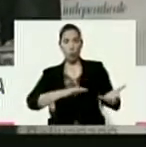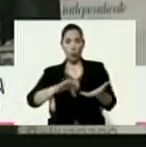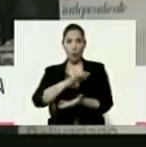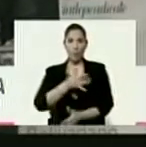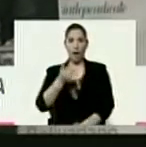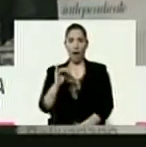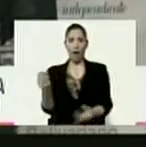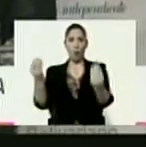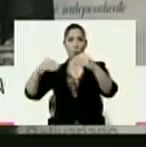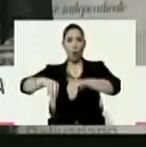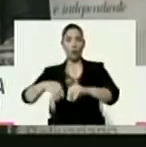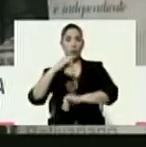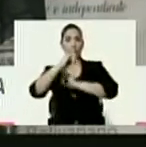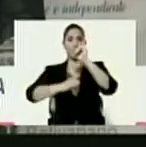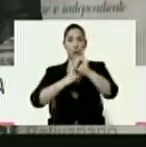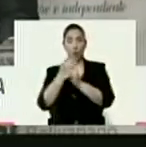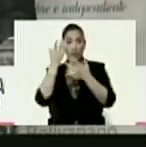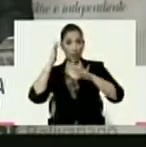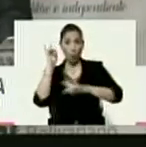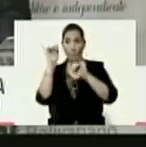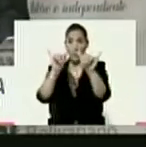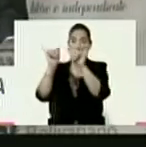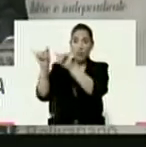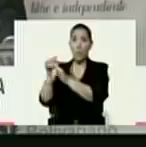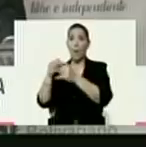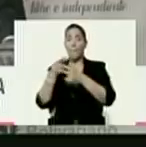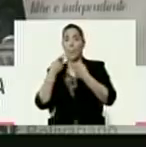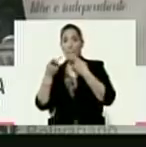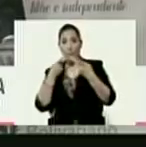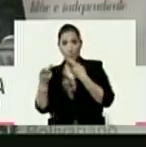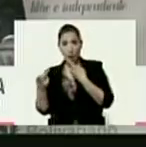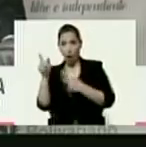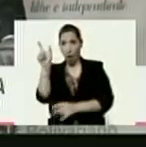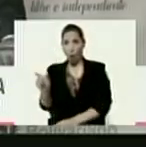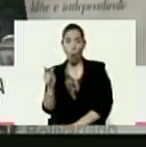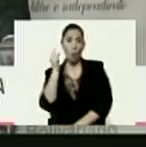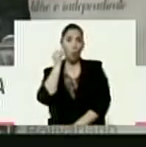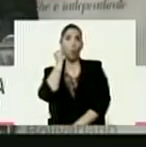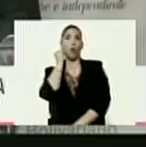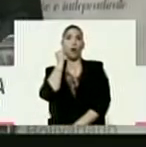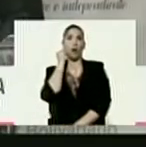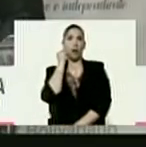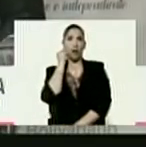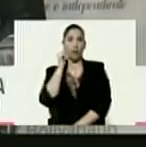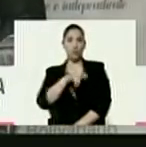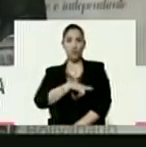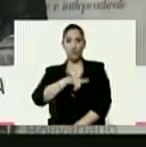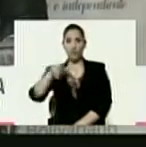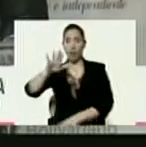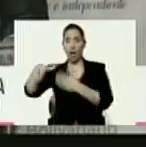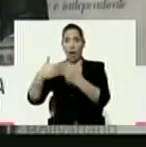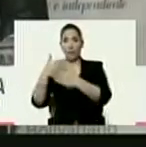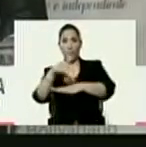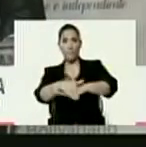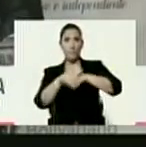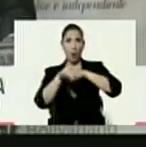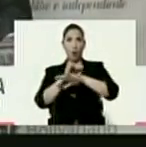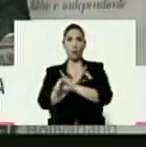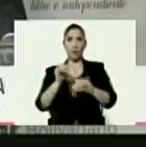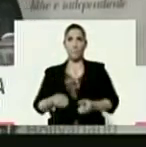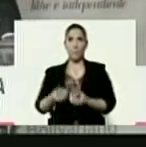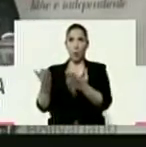ya, según el propio testimonio de la enviada de Juan Guaidó al Reino Unido, se le hubiera entregado